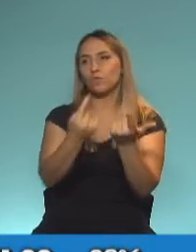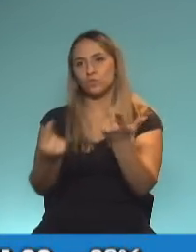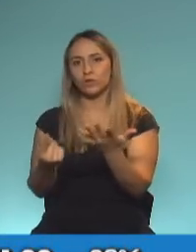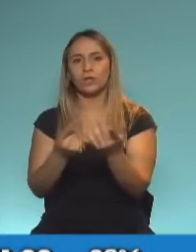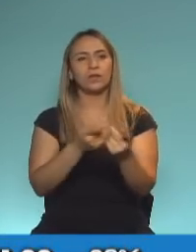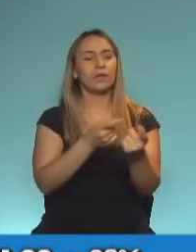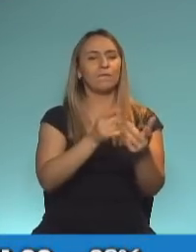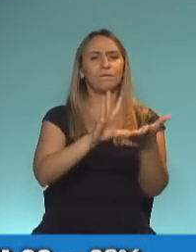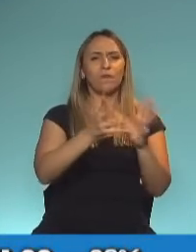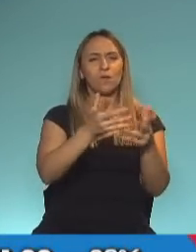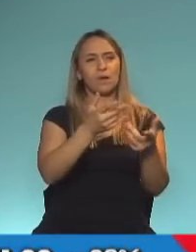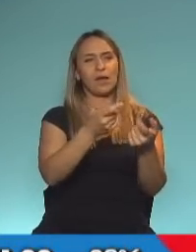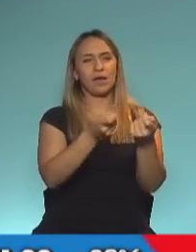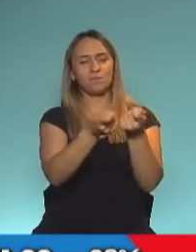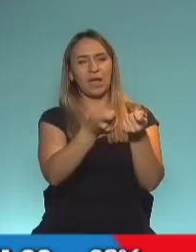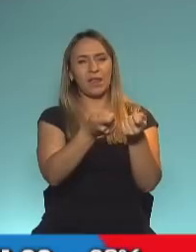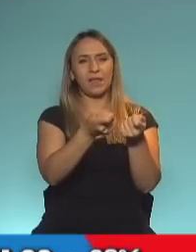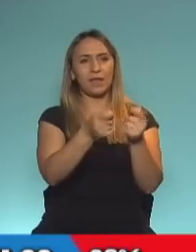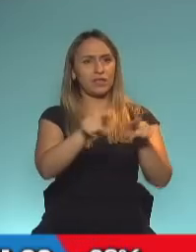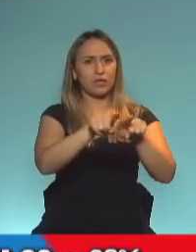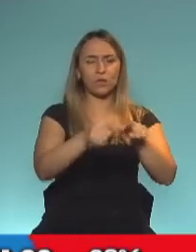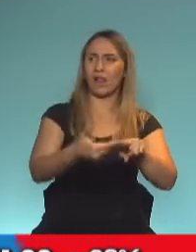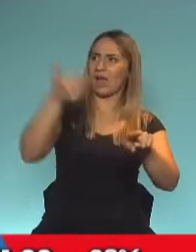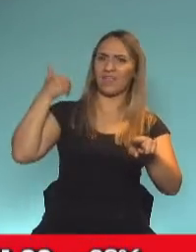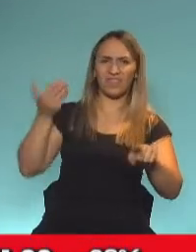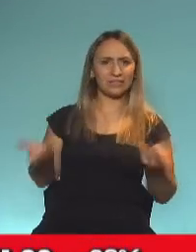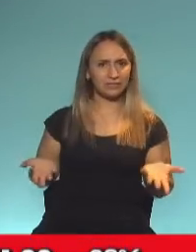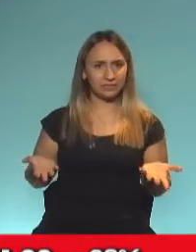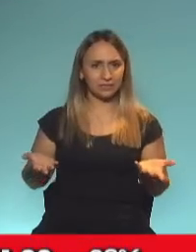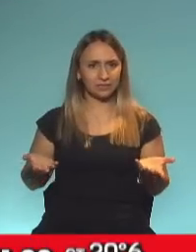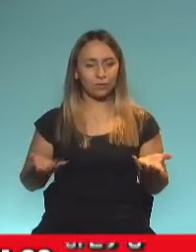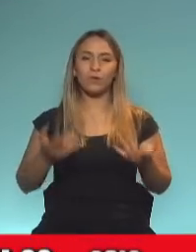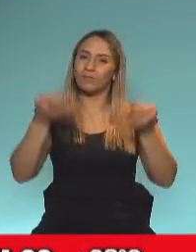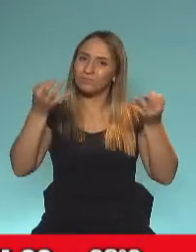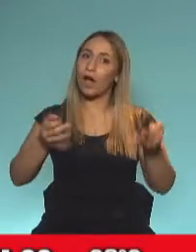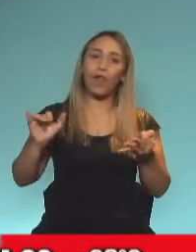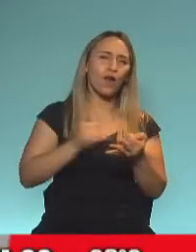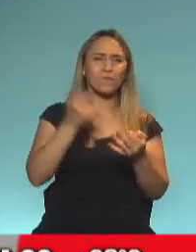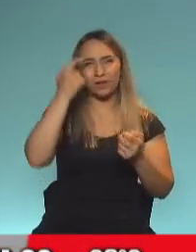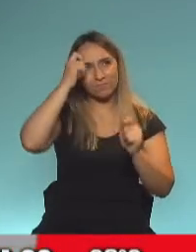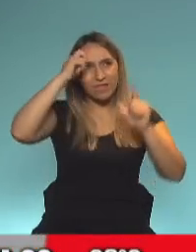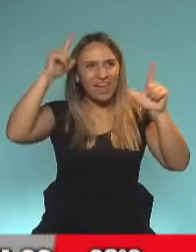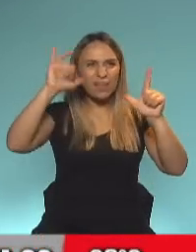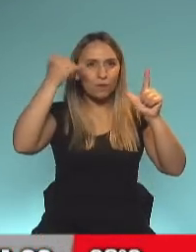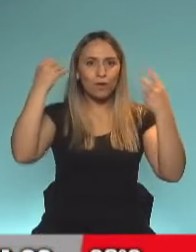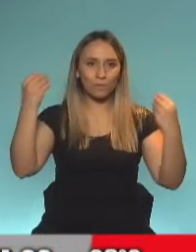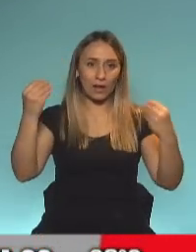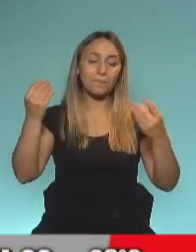actuaba antes de esa asunción. Pero en realidad quizás el ideal tendría que ser no que la justicia pase a